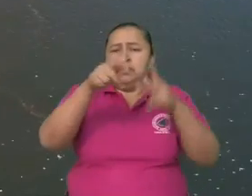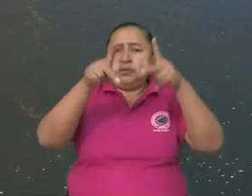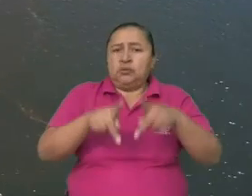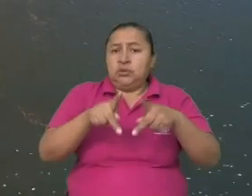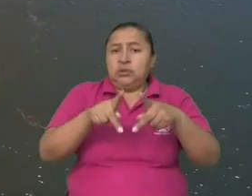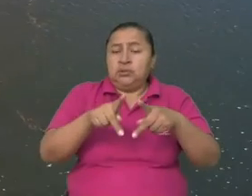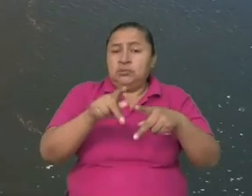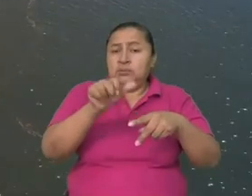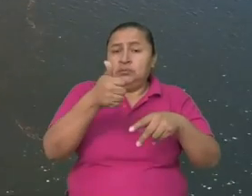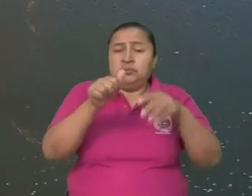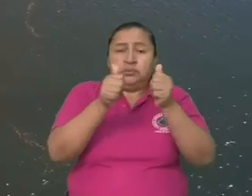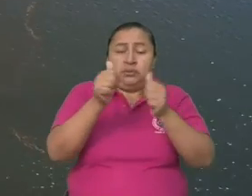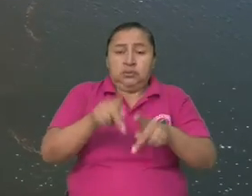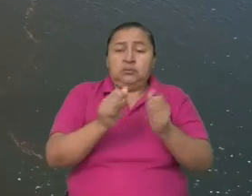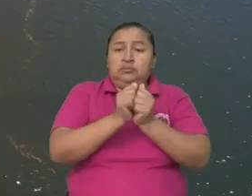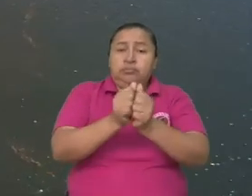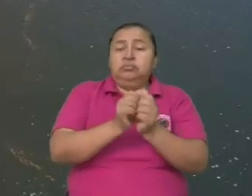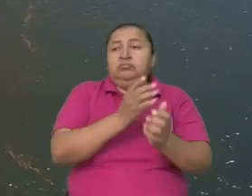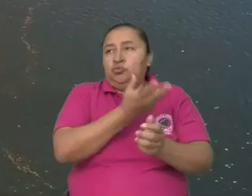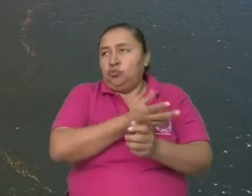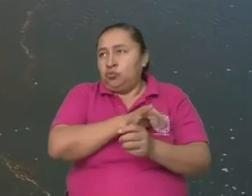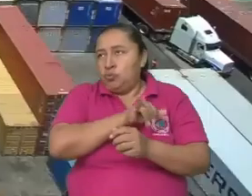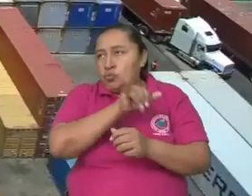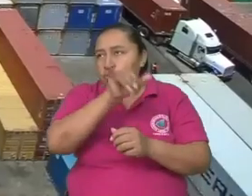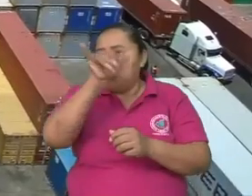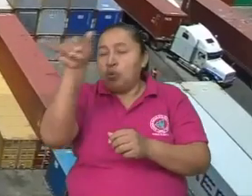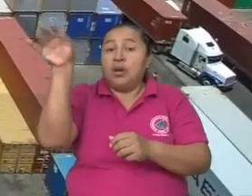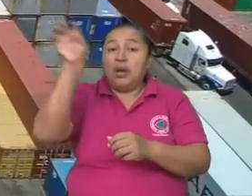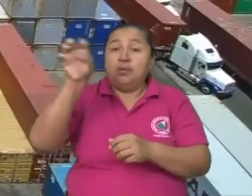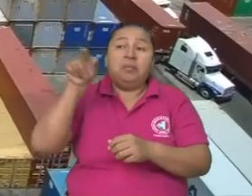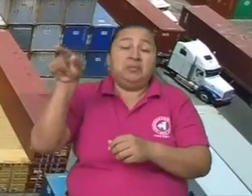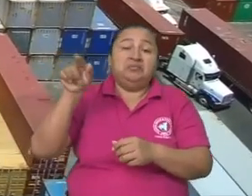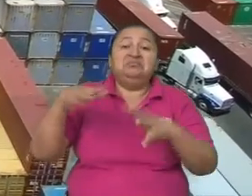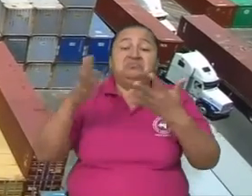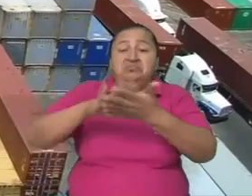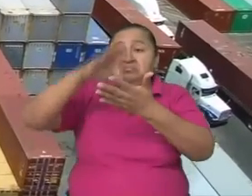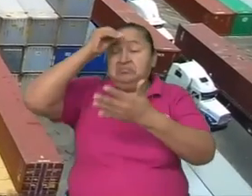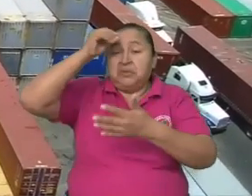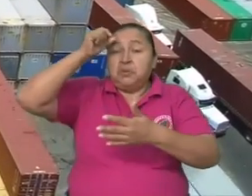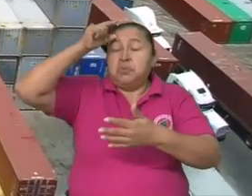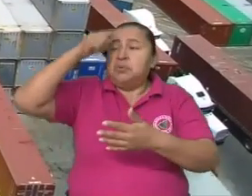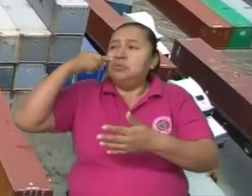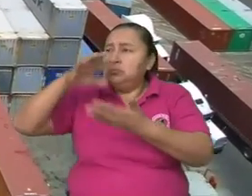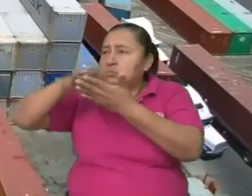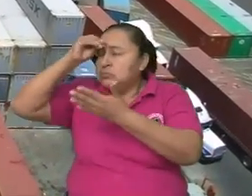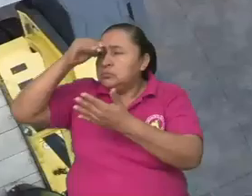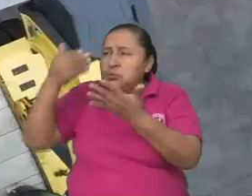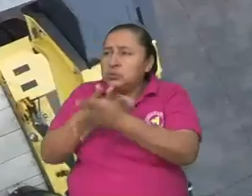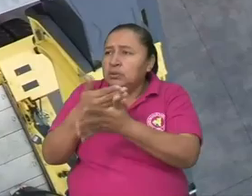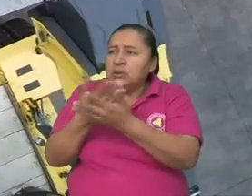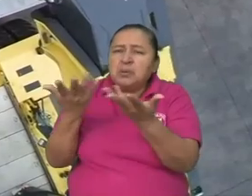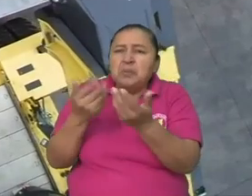van para Europa a capacitarse en lo que es la tecnología.